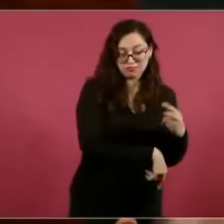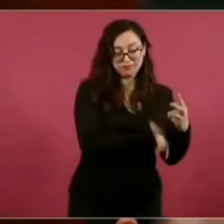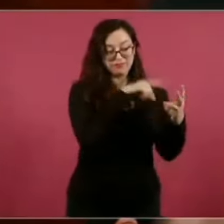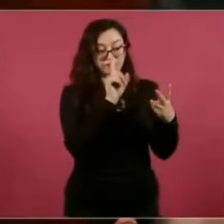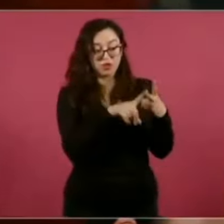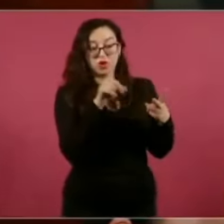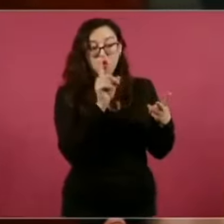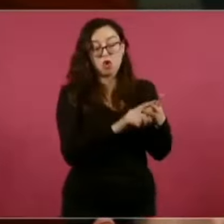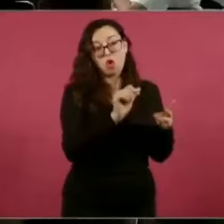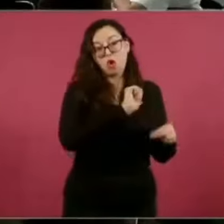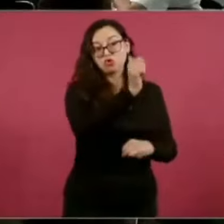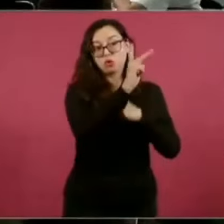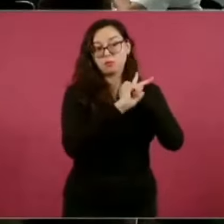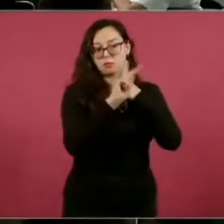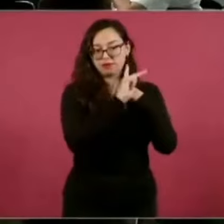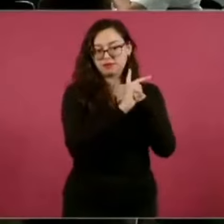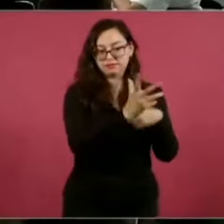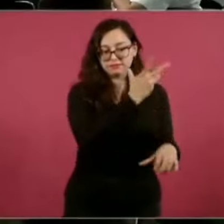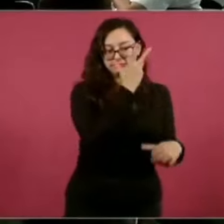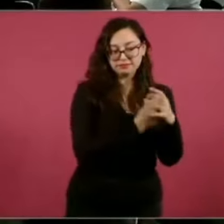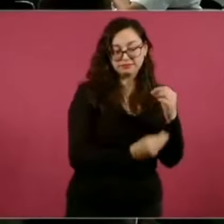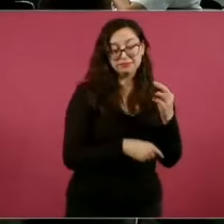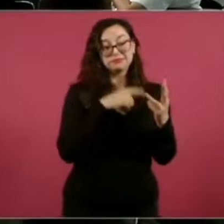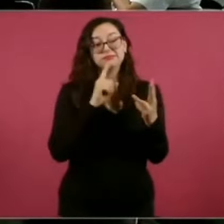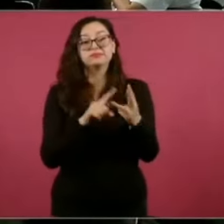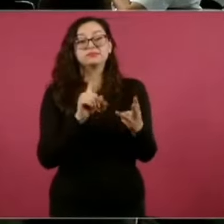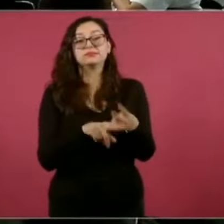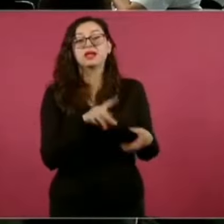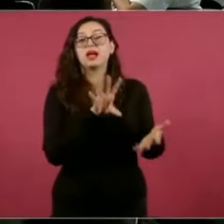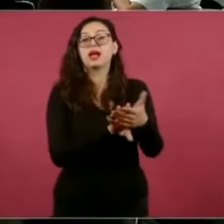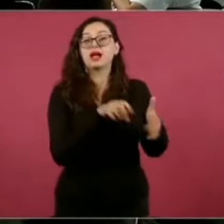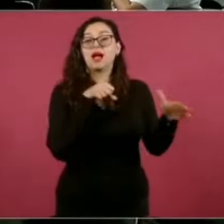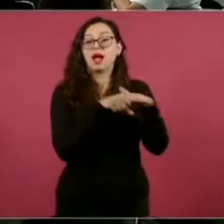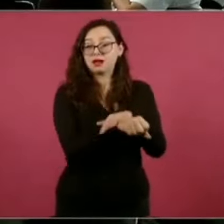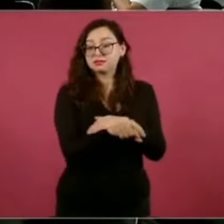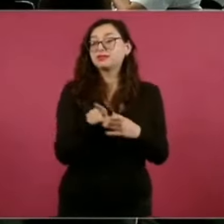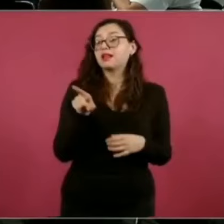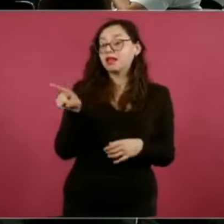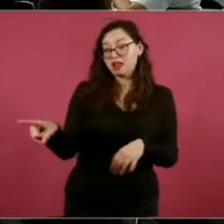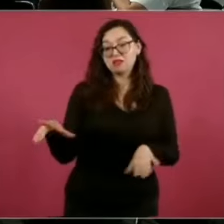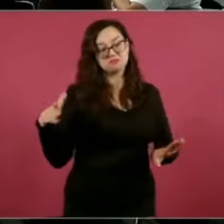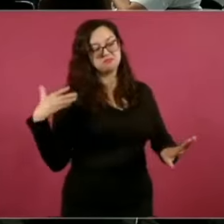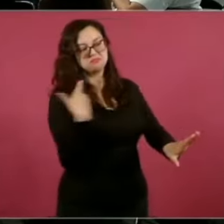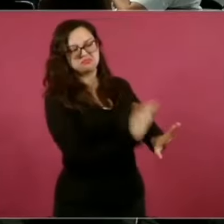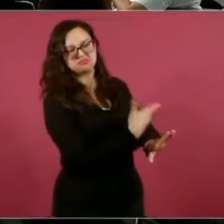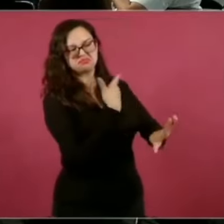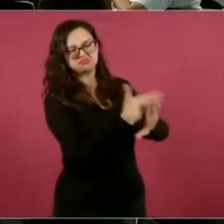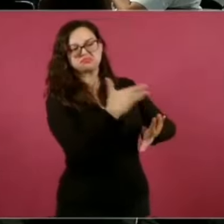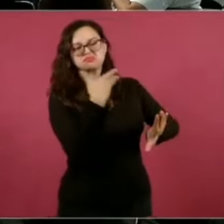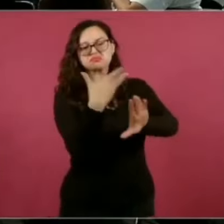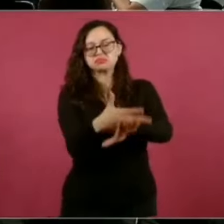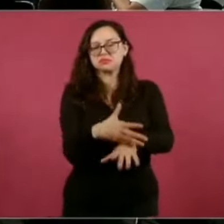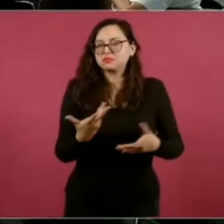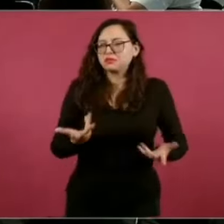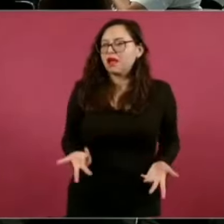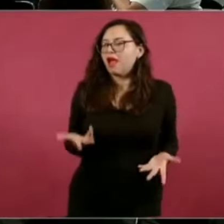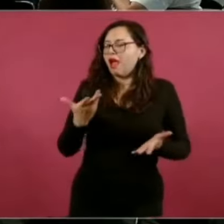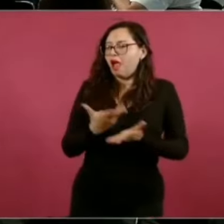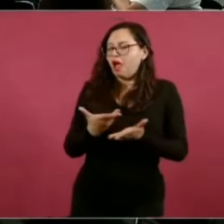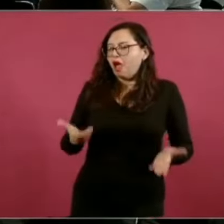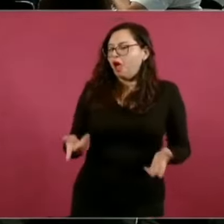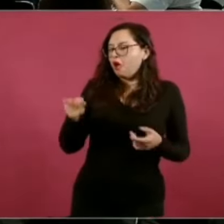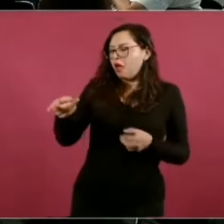preguntarle, presidente, sobre esta hipocresía de Ernesto Zedillo de al final venir a decirnos que